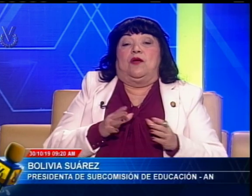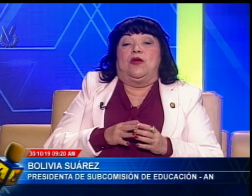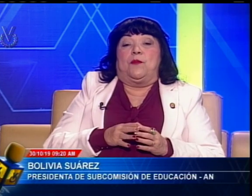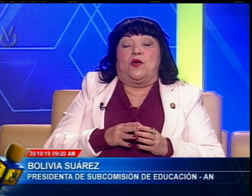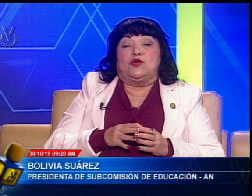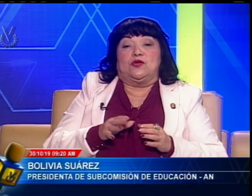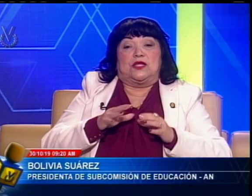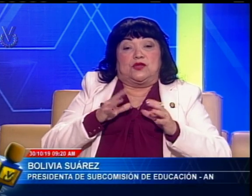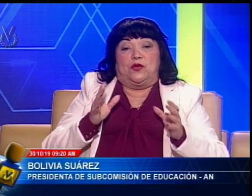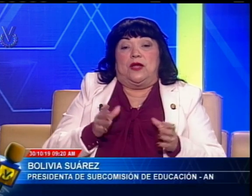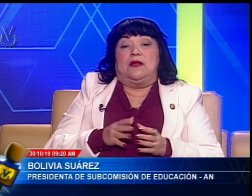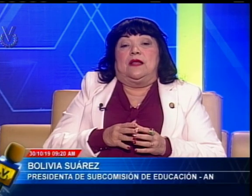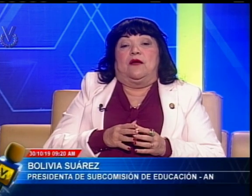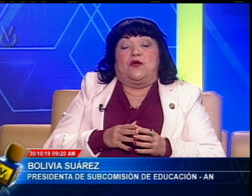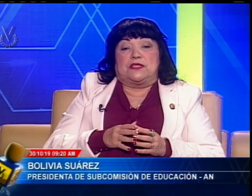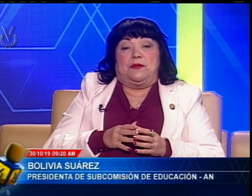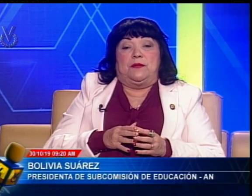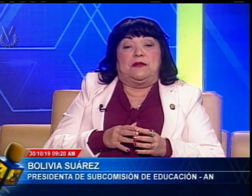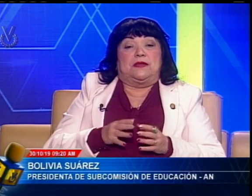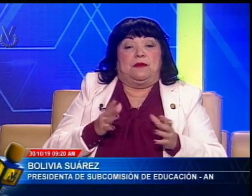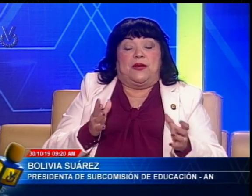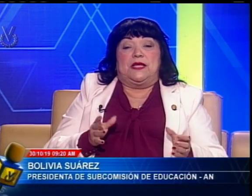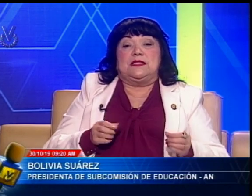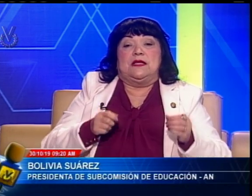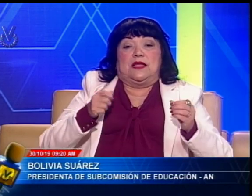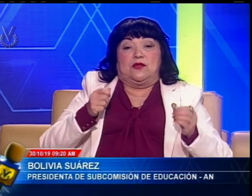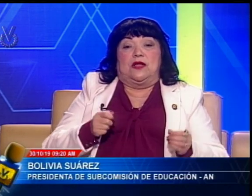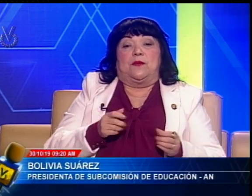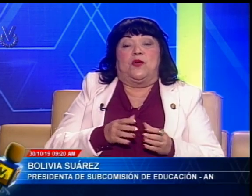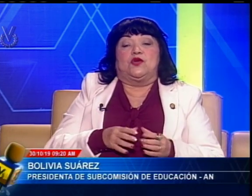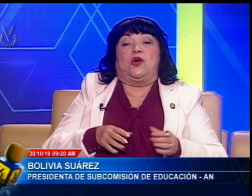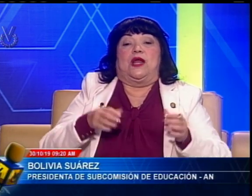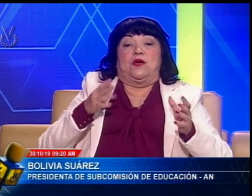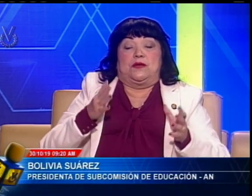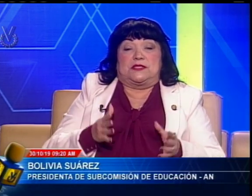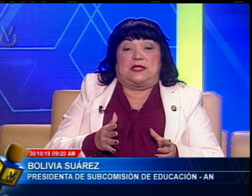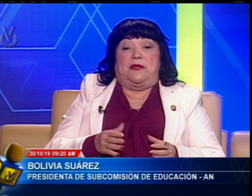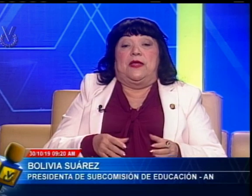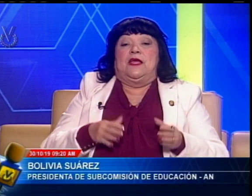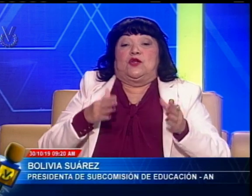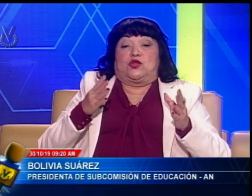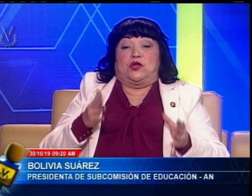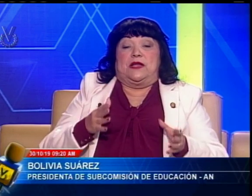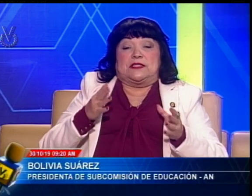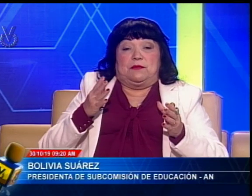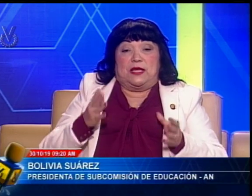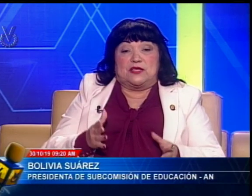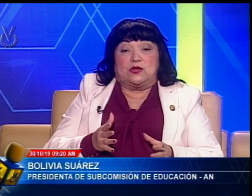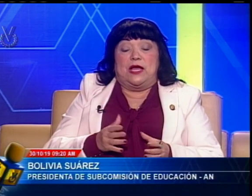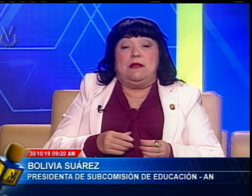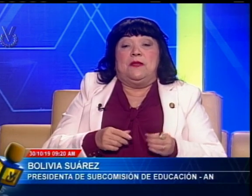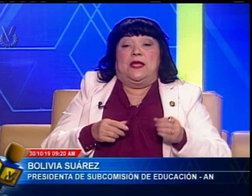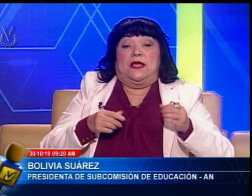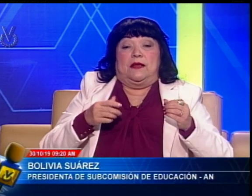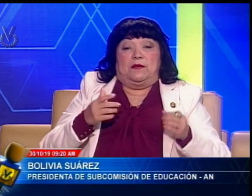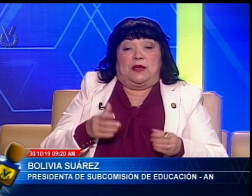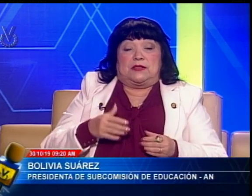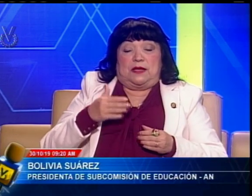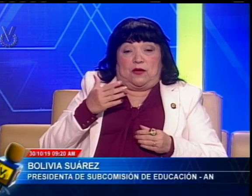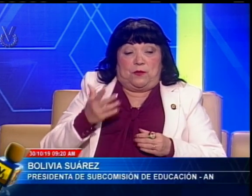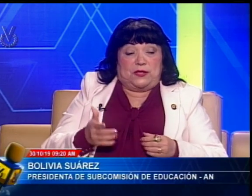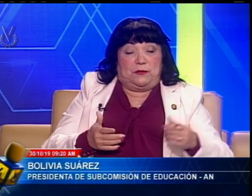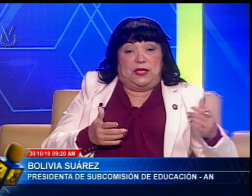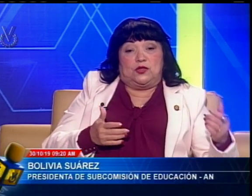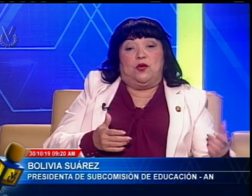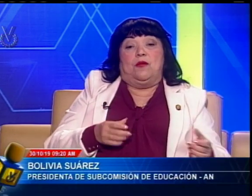fue un apoyo de todas las fuerzas vivas del país, dándole el apoyo a las universidades. Nosotros de la Asamblea Nacional,